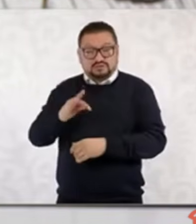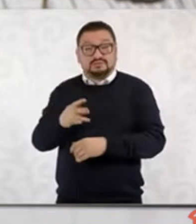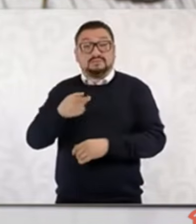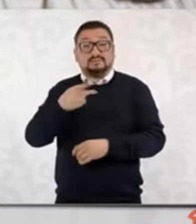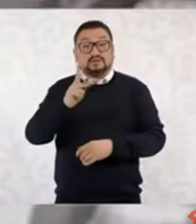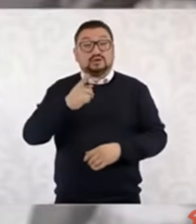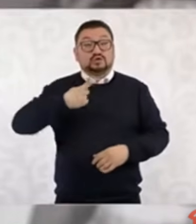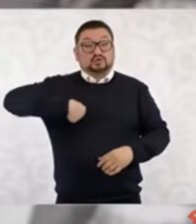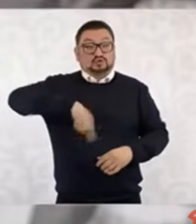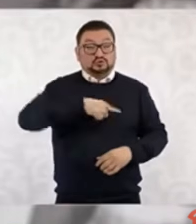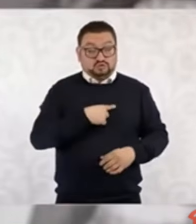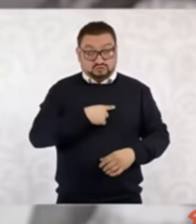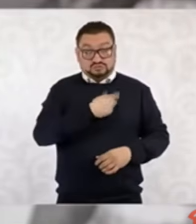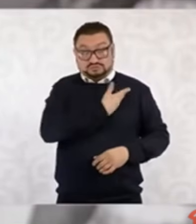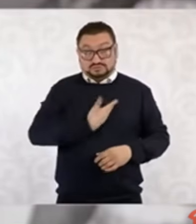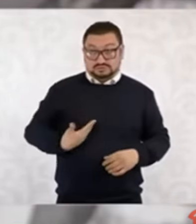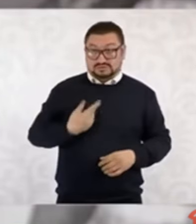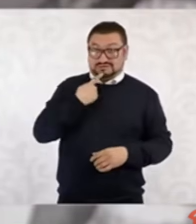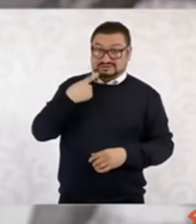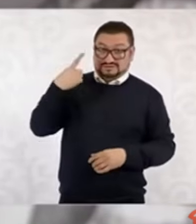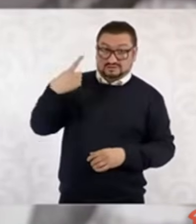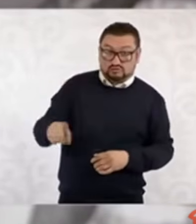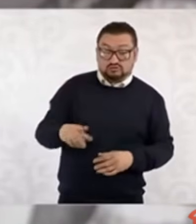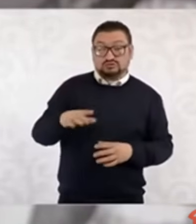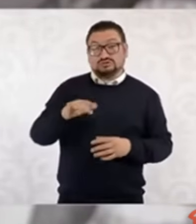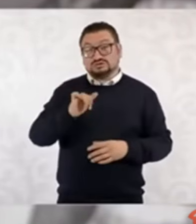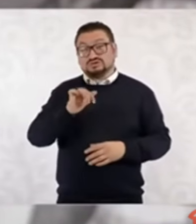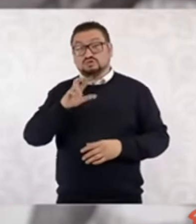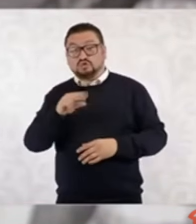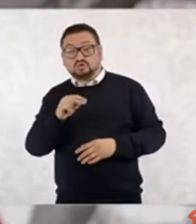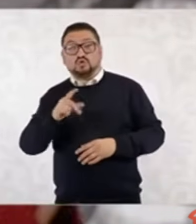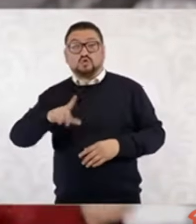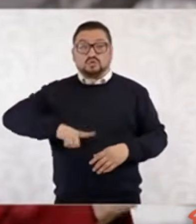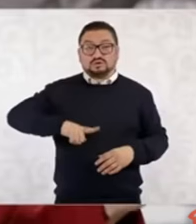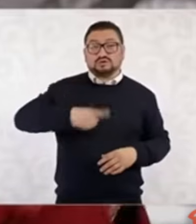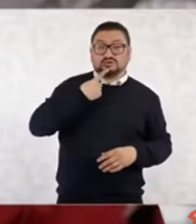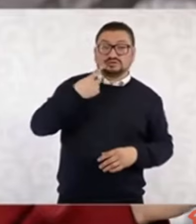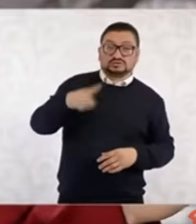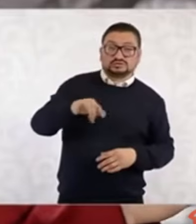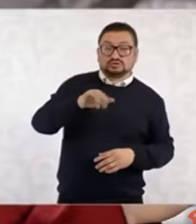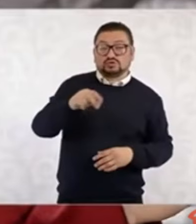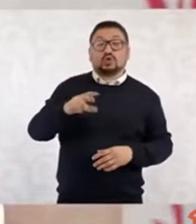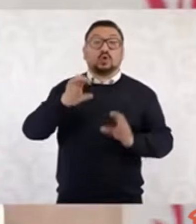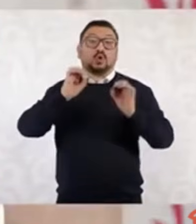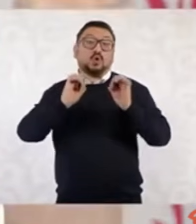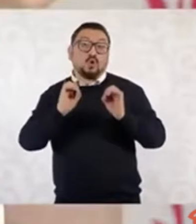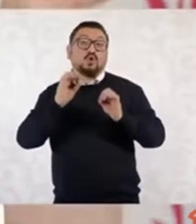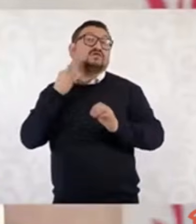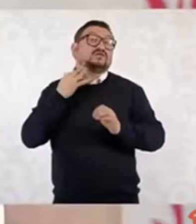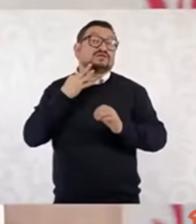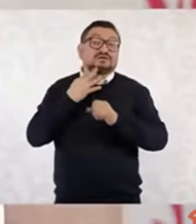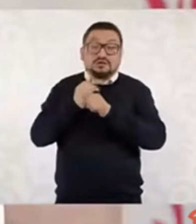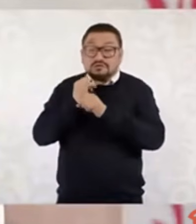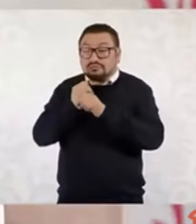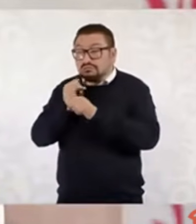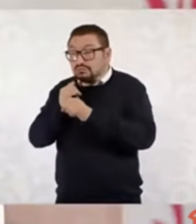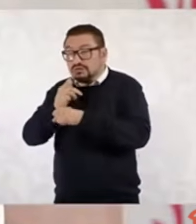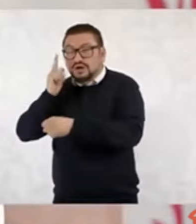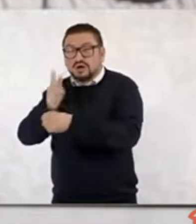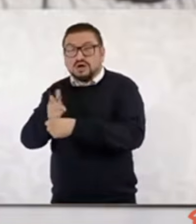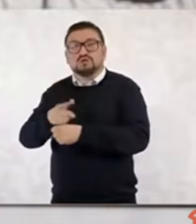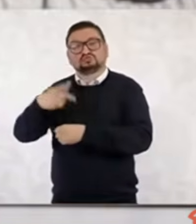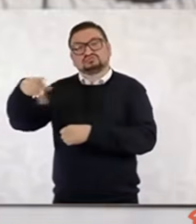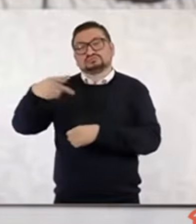presidenta denuncia o no denuncia, o si el gobierno denuncia o no denuncia, o la Fiscalía a partir de las evidencias hace sus